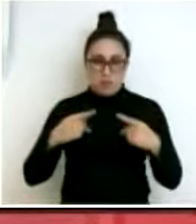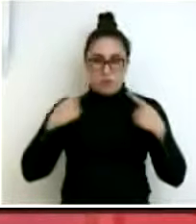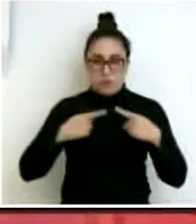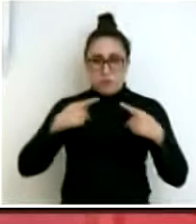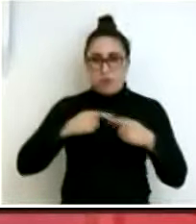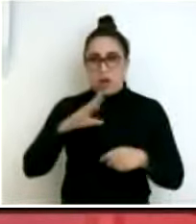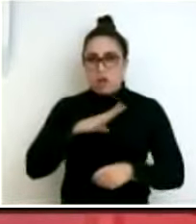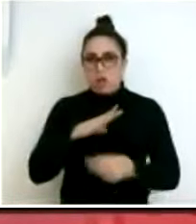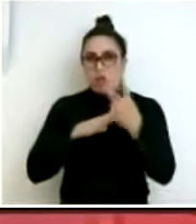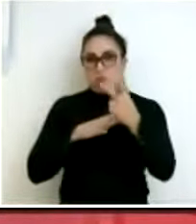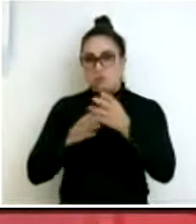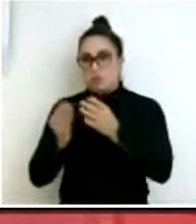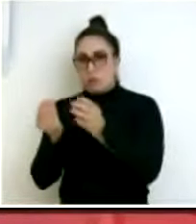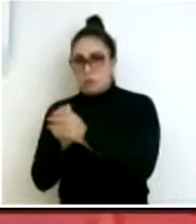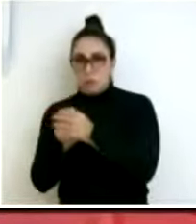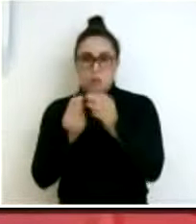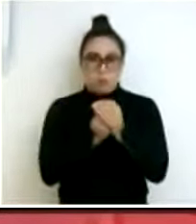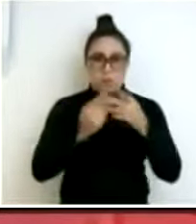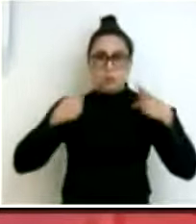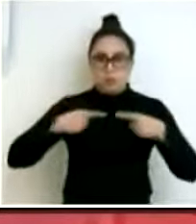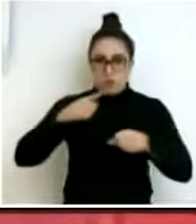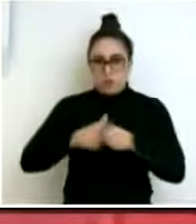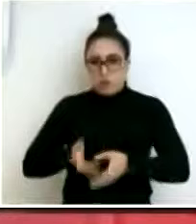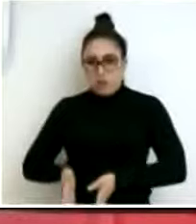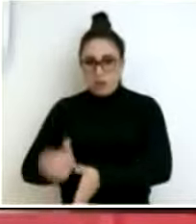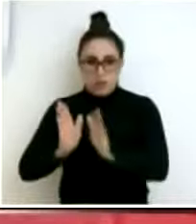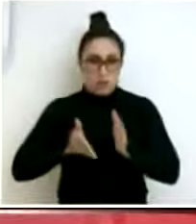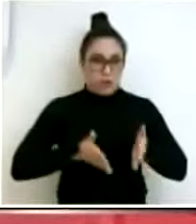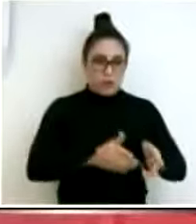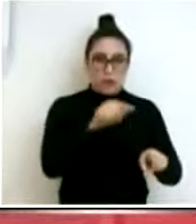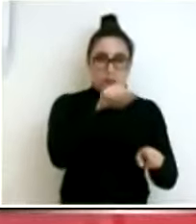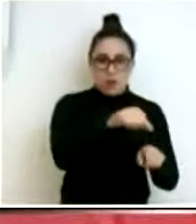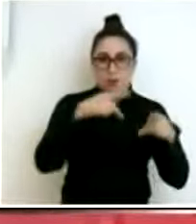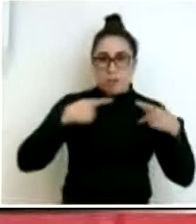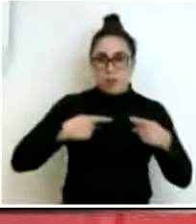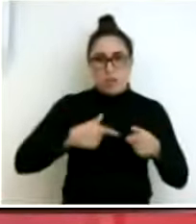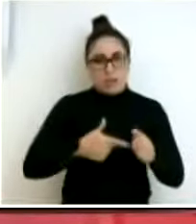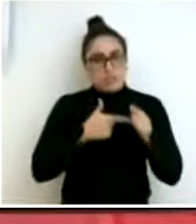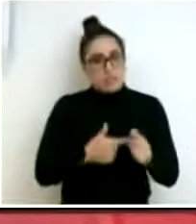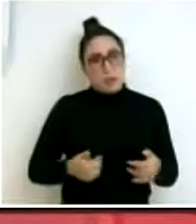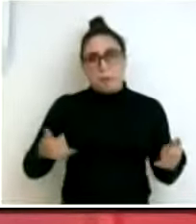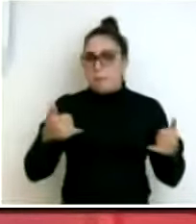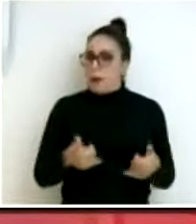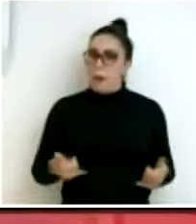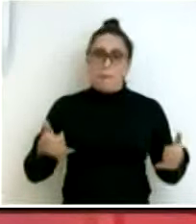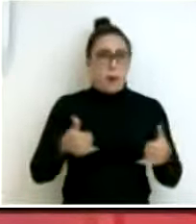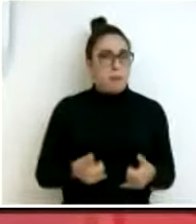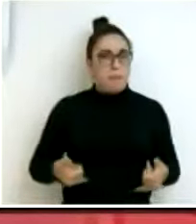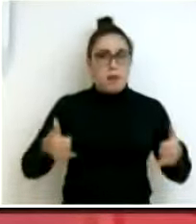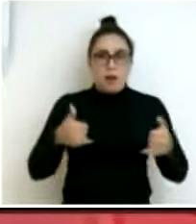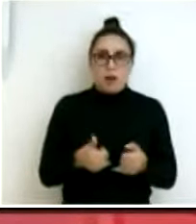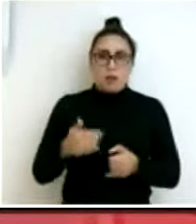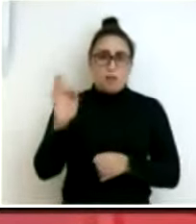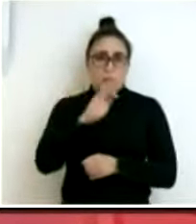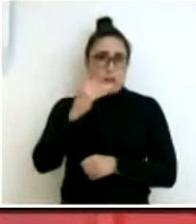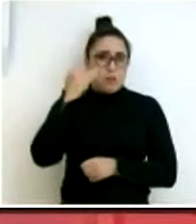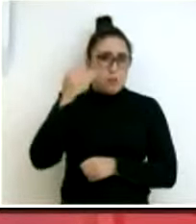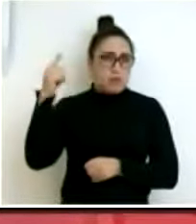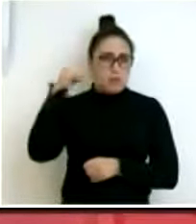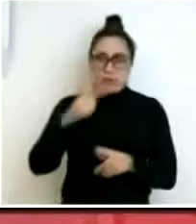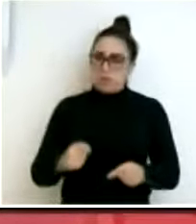personajes. Los héroes, que resisten, se mantienen firmes y dignos ante la